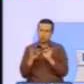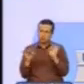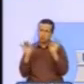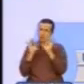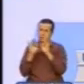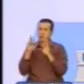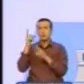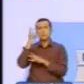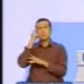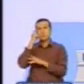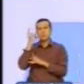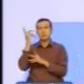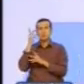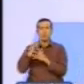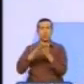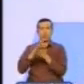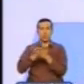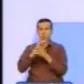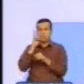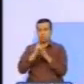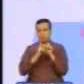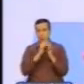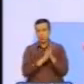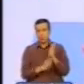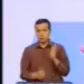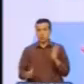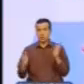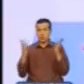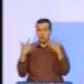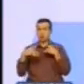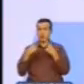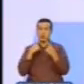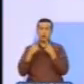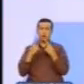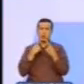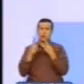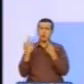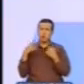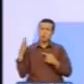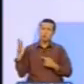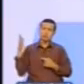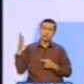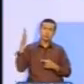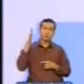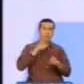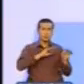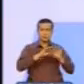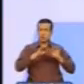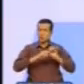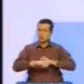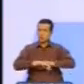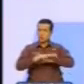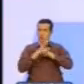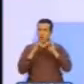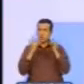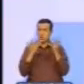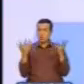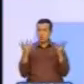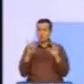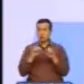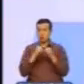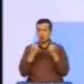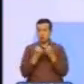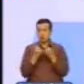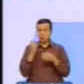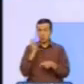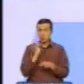generar una gran confusión. Ha pasado un año, hicimos un diálogo social que permitió explicar ampliamente, y es el momento que la sociedad